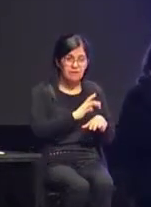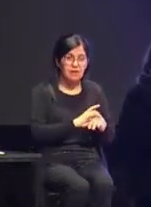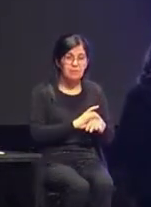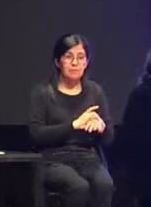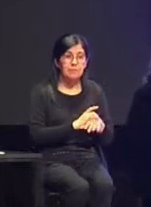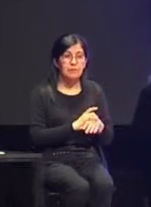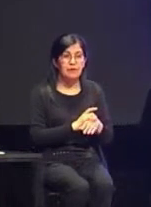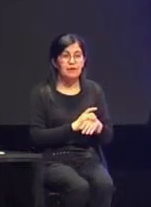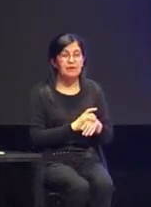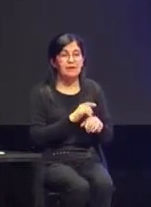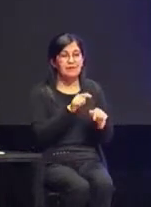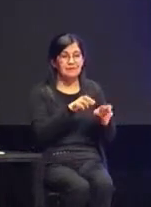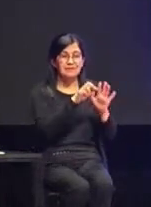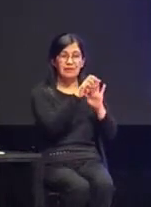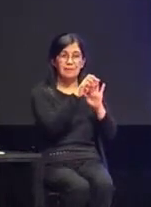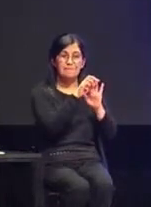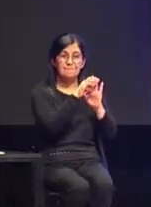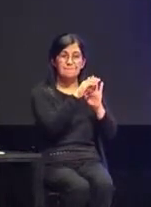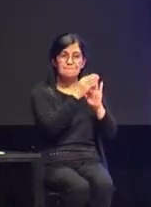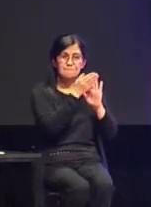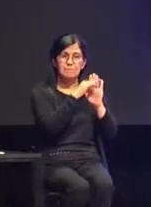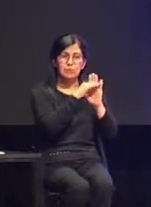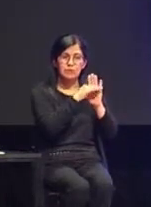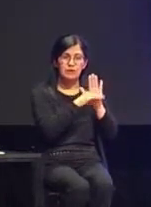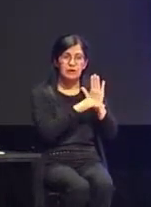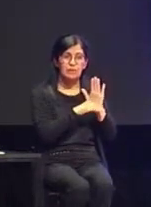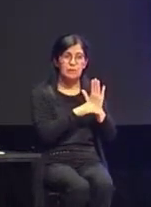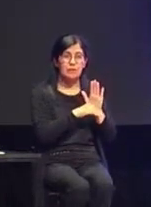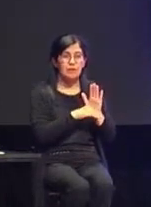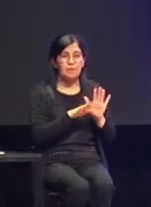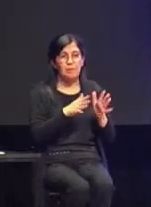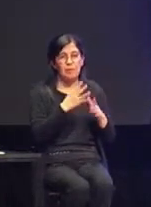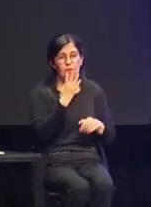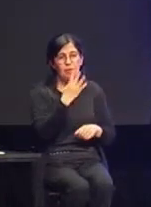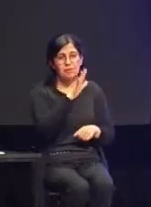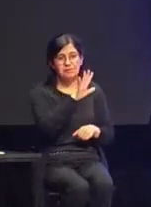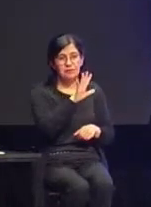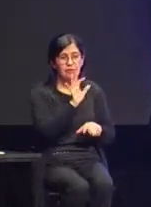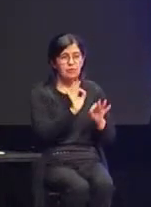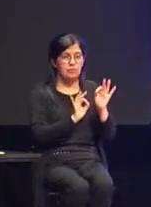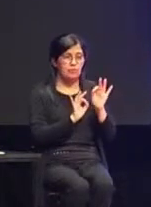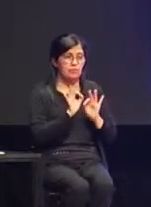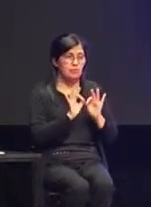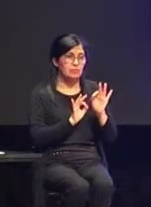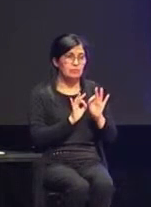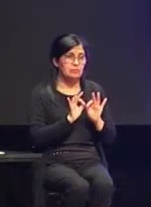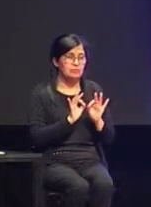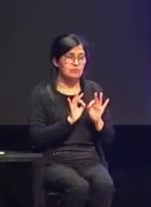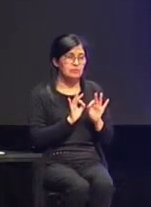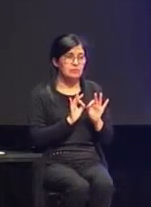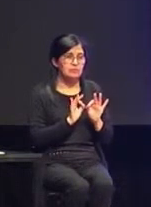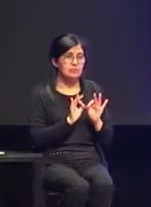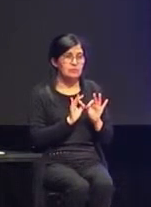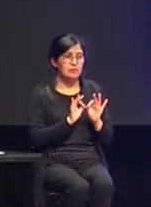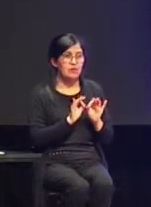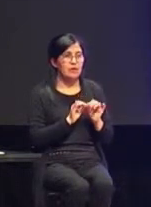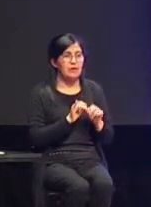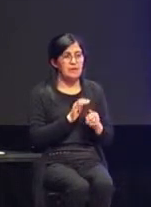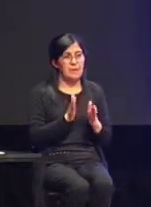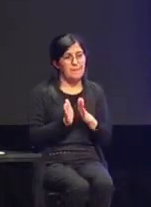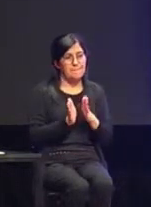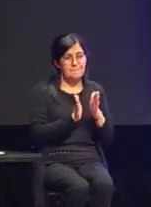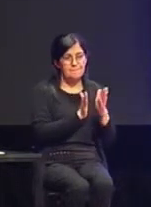el programa de postrado de muchos pacientes es de 45%, ¿ya? Fuera de